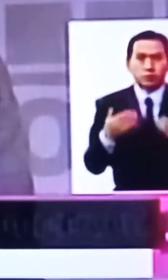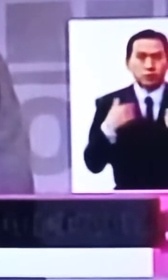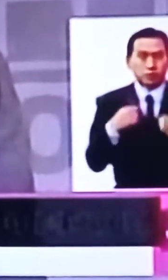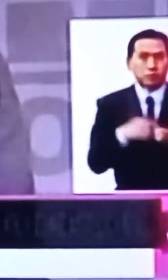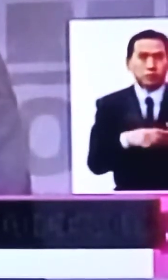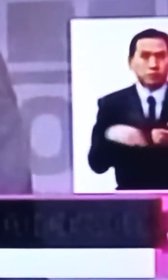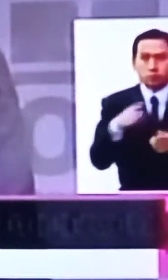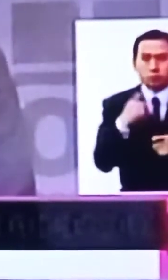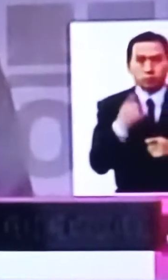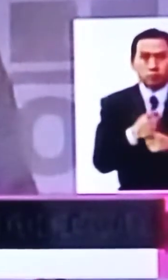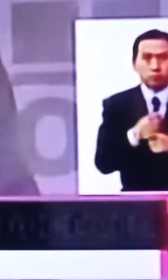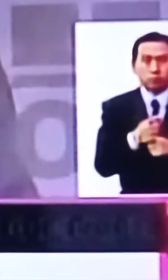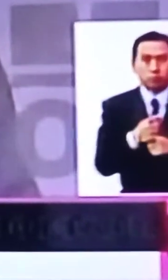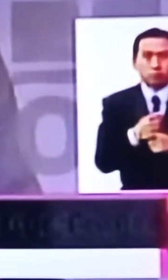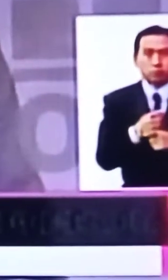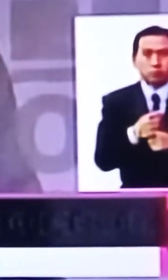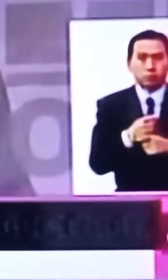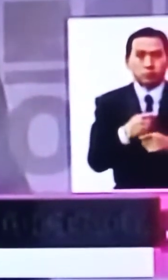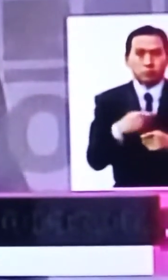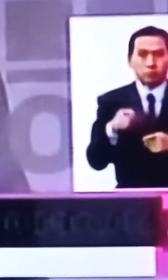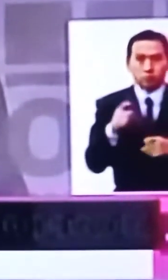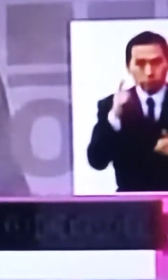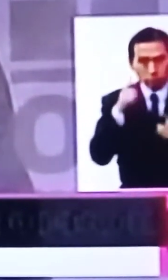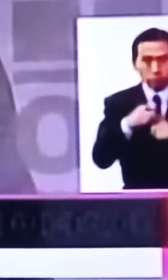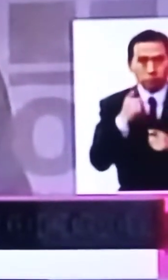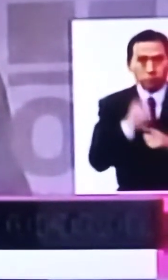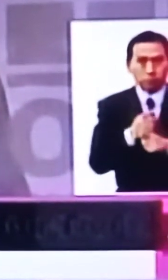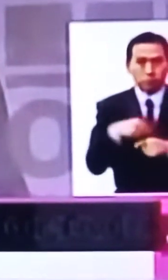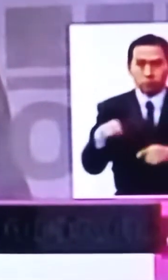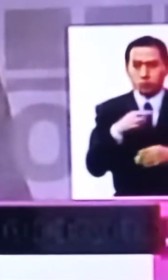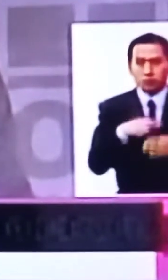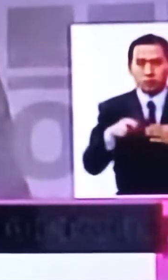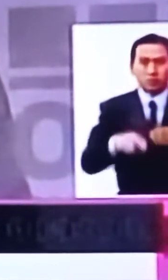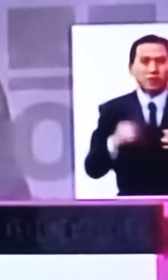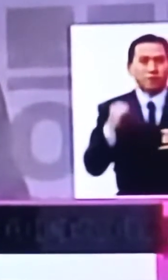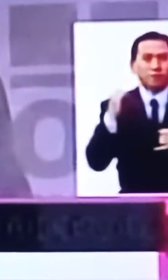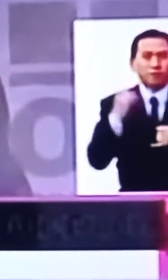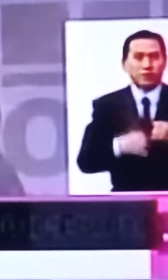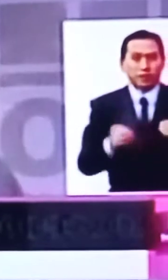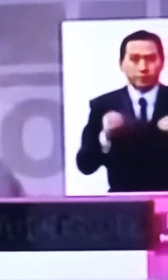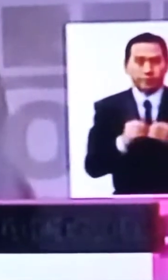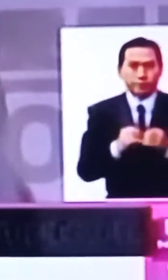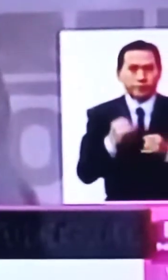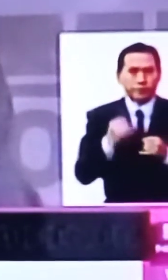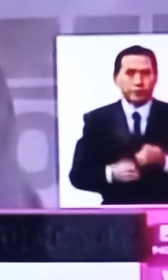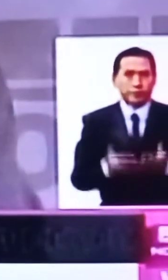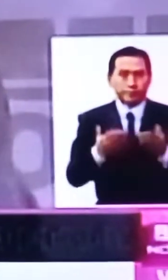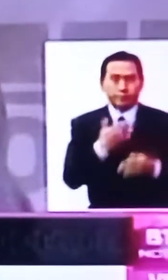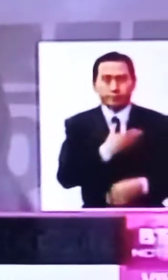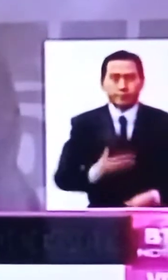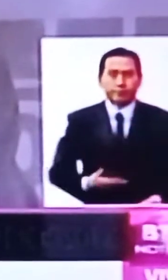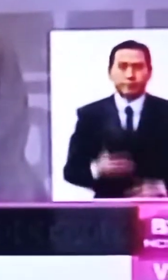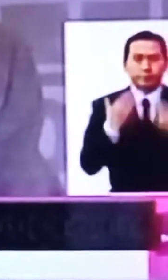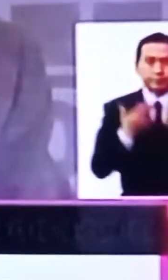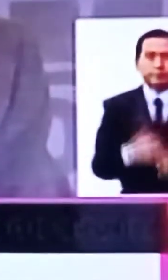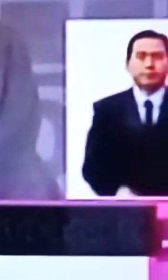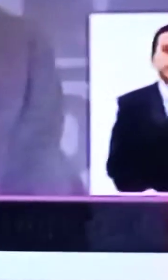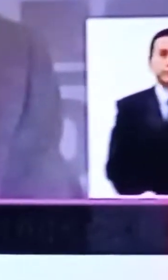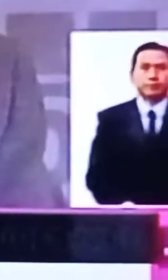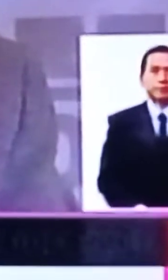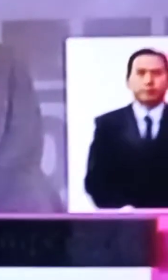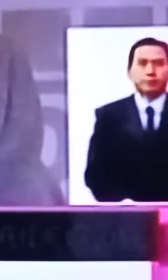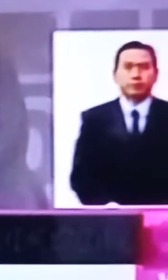con la meta para los resultados finales del cómputo. Por favor, presidente. Gracias. Pediría, por